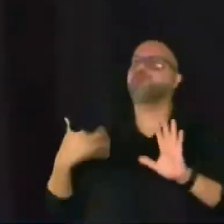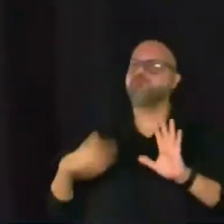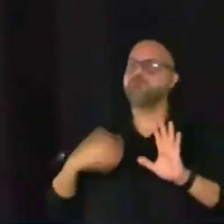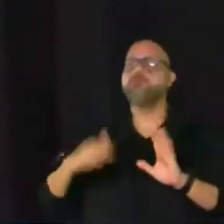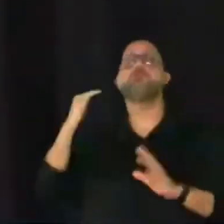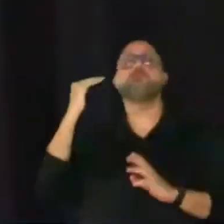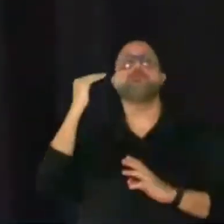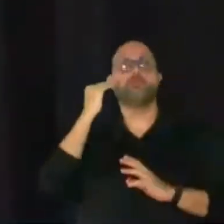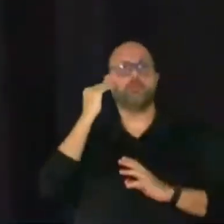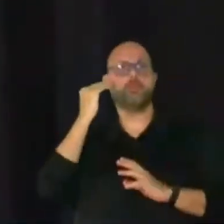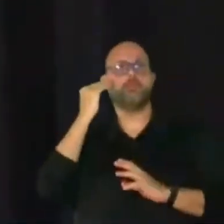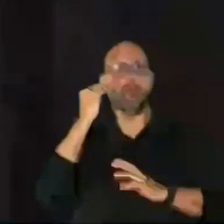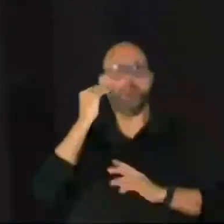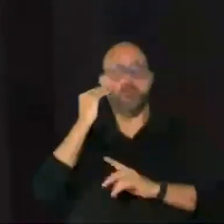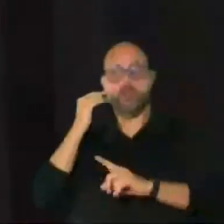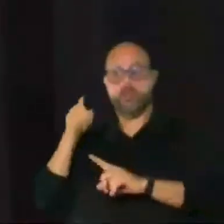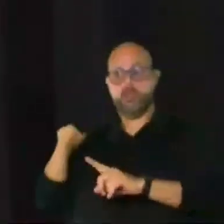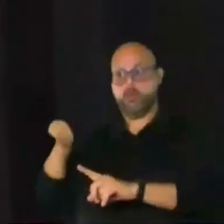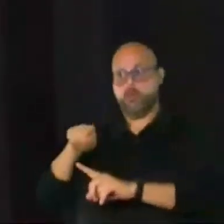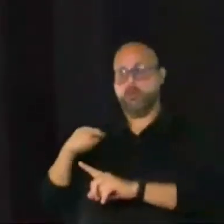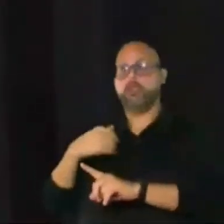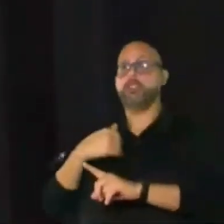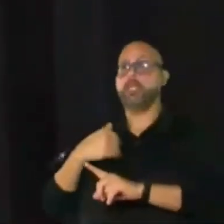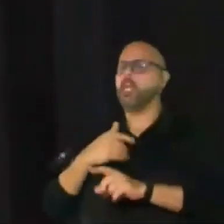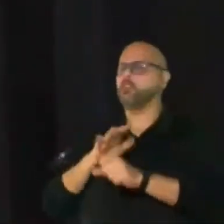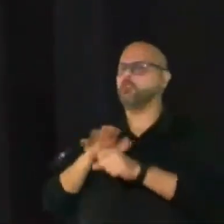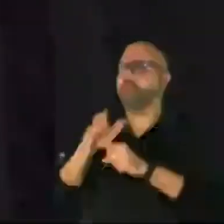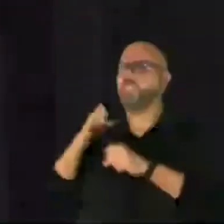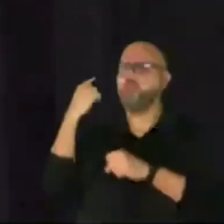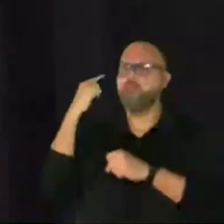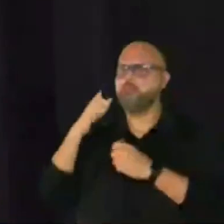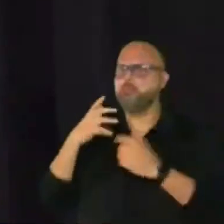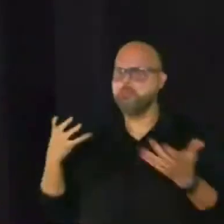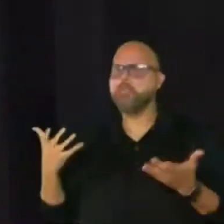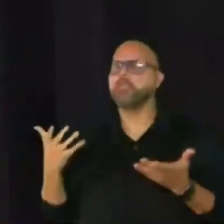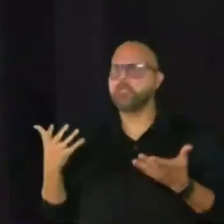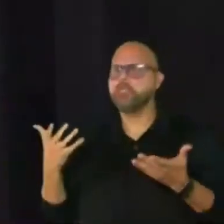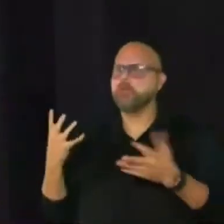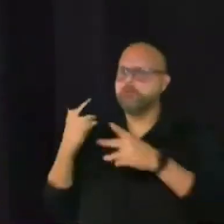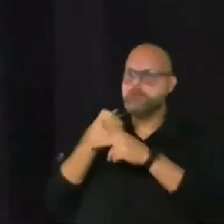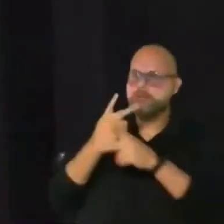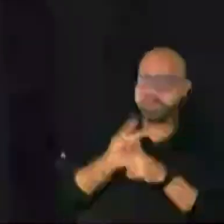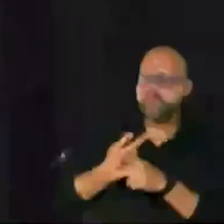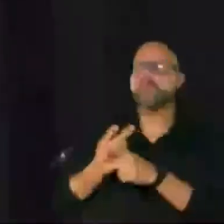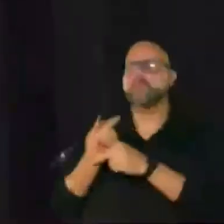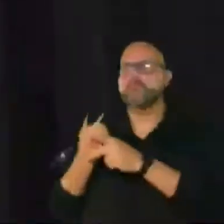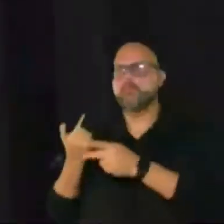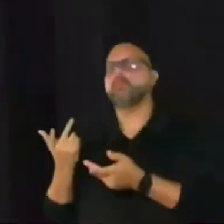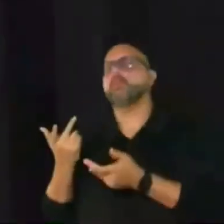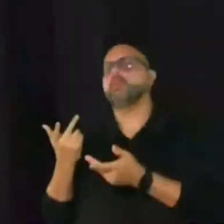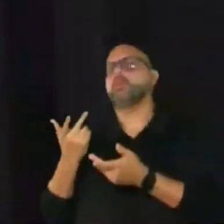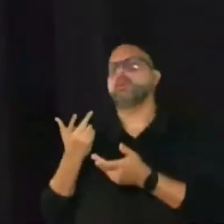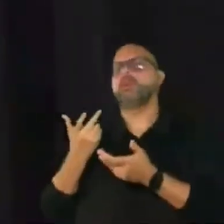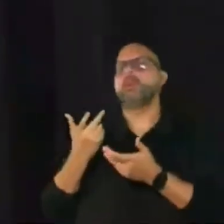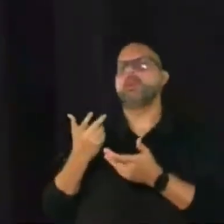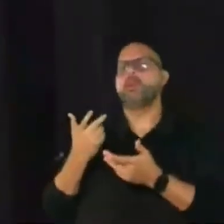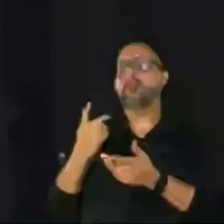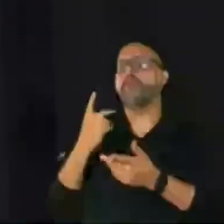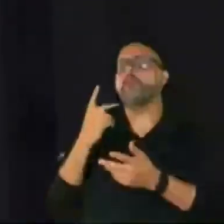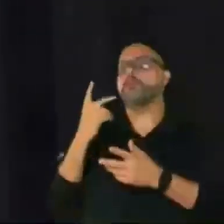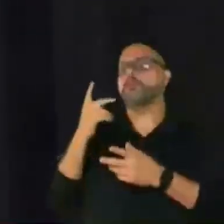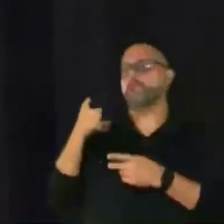inicial provista es suficiente para cubrir las necesidades específicas solicitadas por estos hospitales privados.